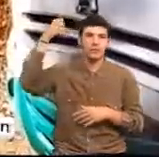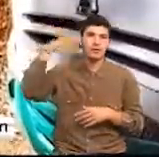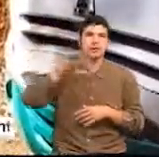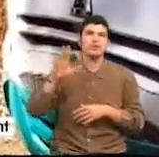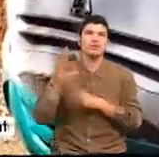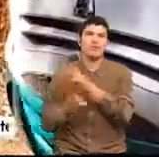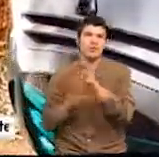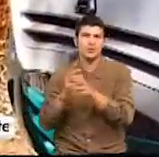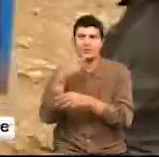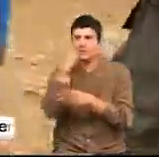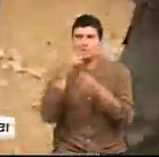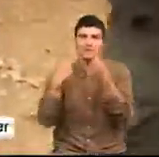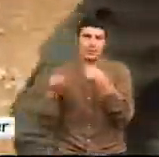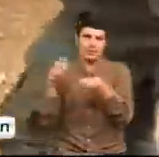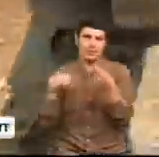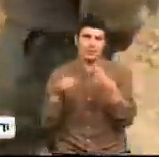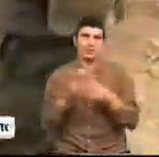narcotráfico.